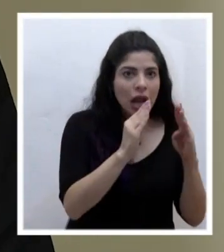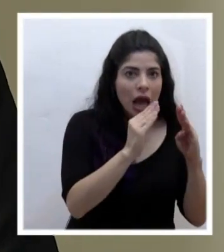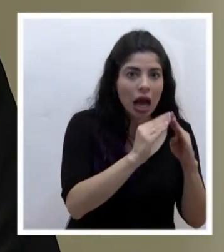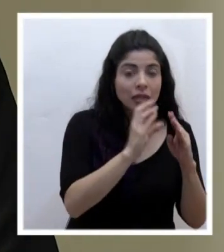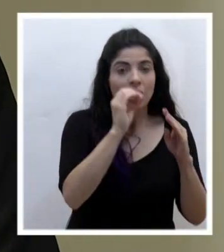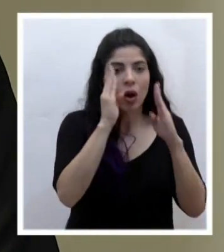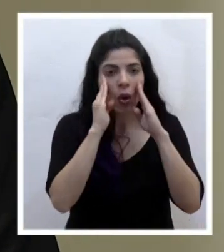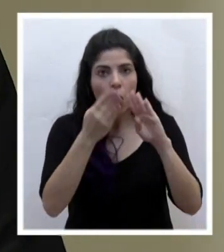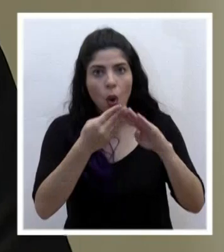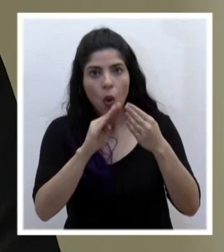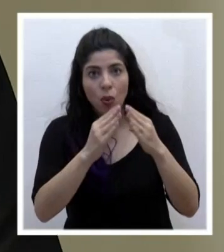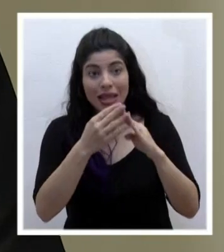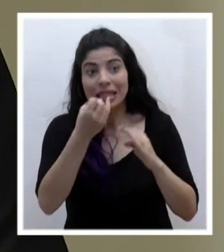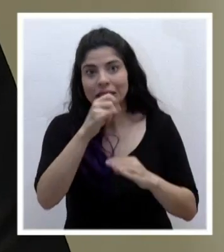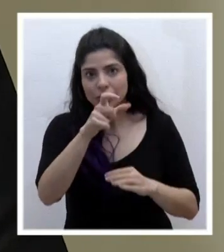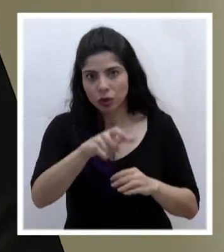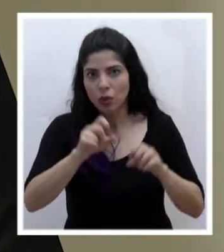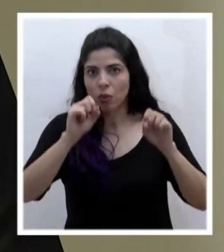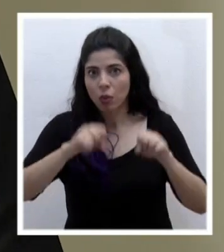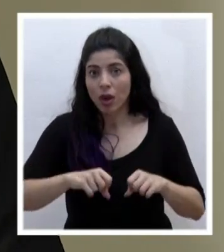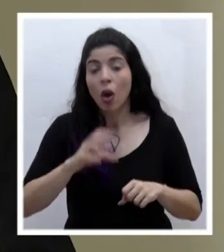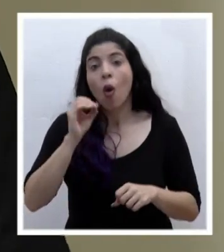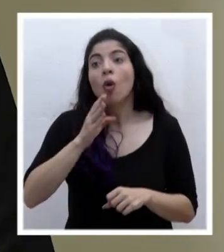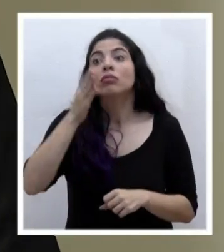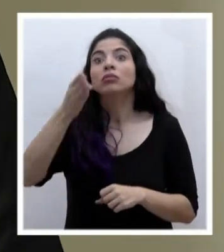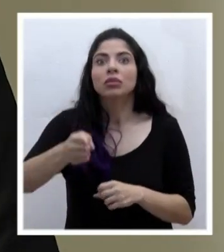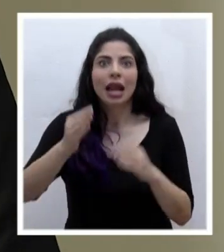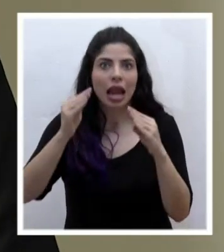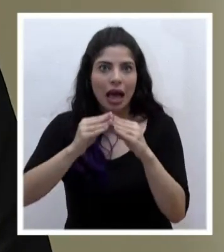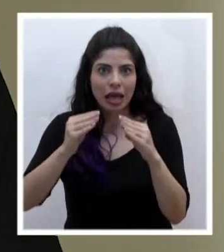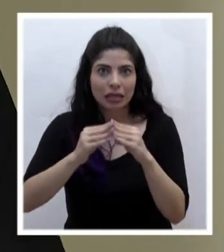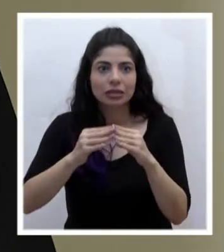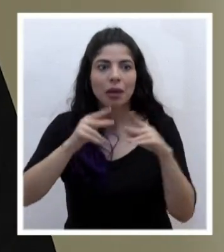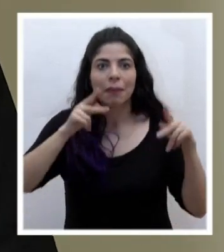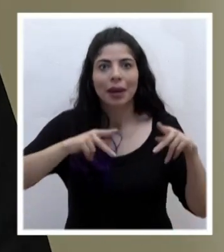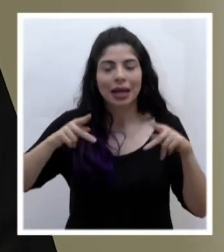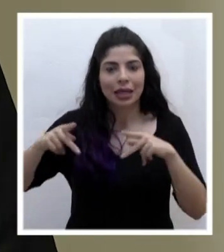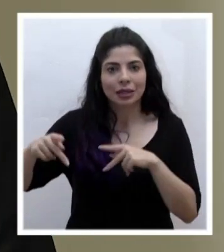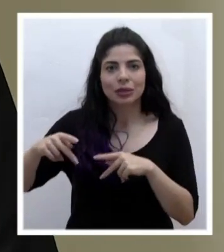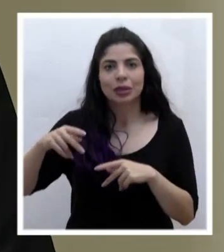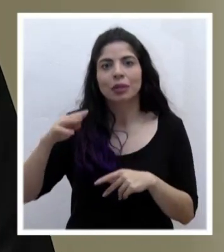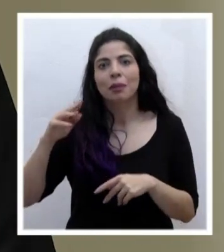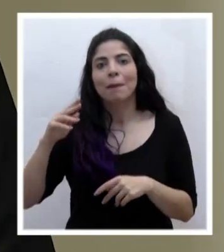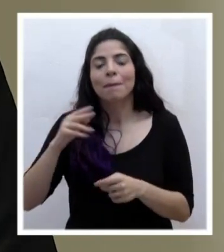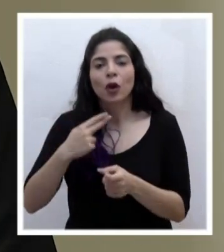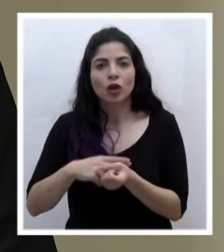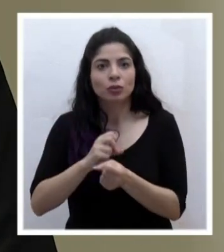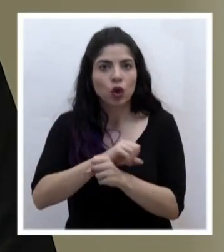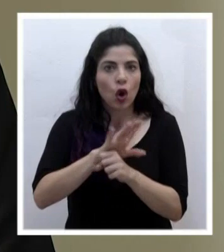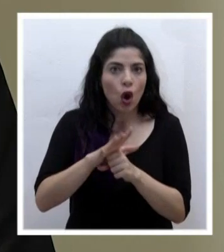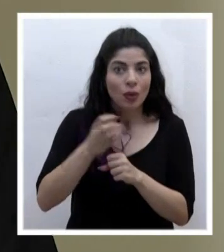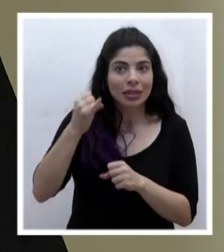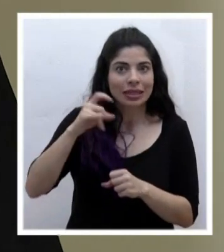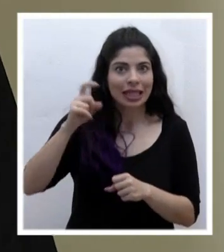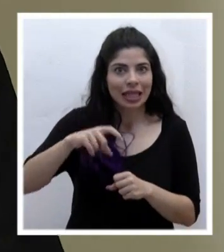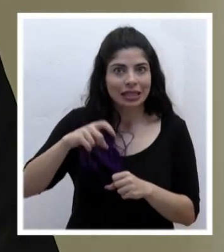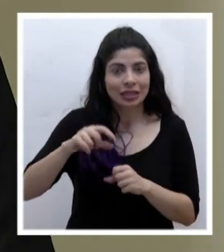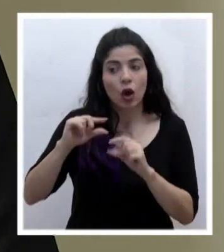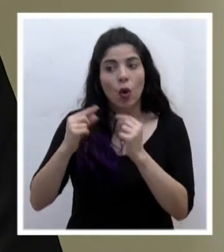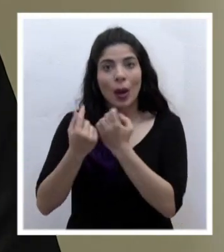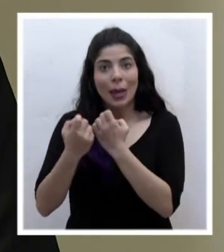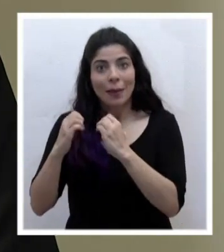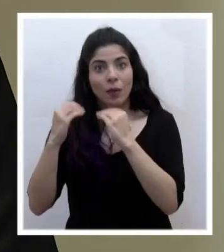el paciente lo tolera, un seguimiento en el domicilio a través de inclusive personal del PRIME y del SEACO en caso necesario,